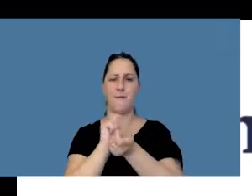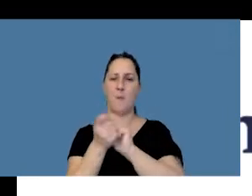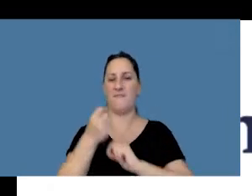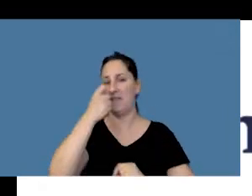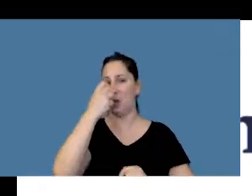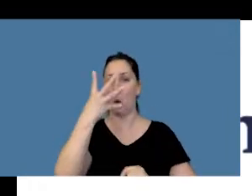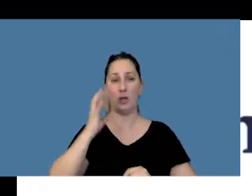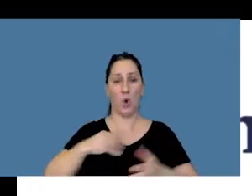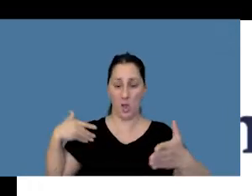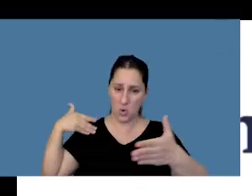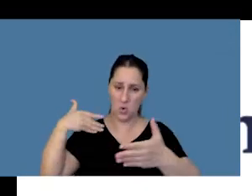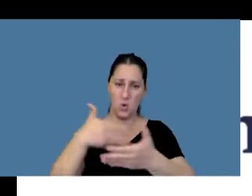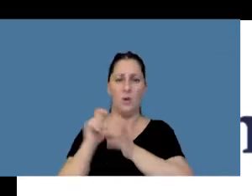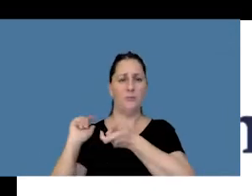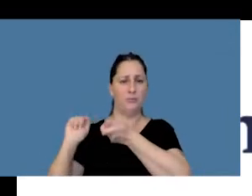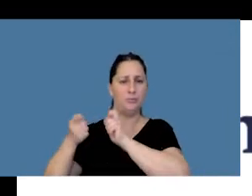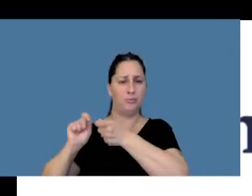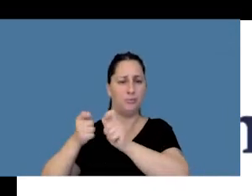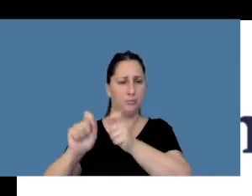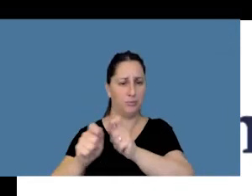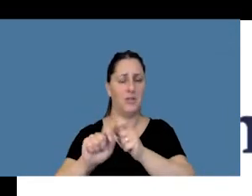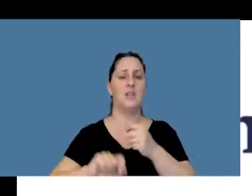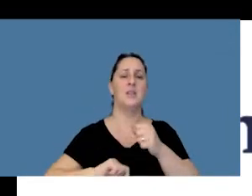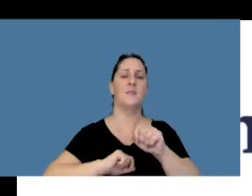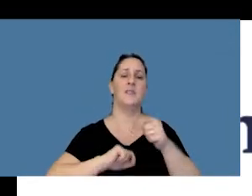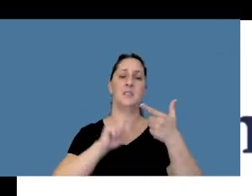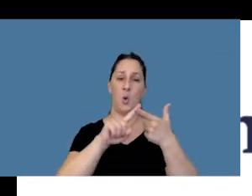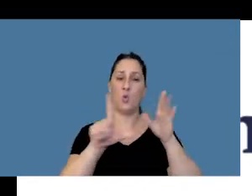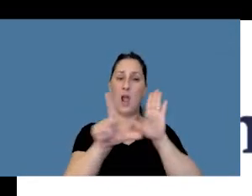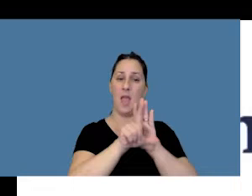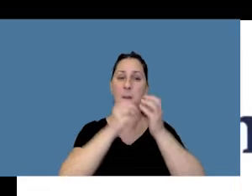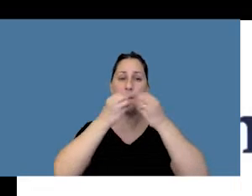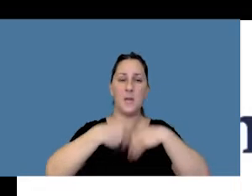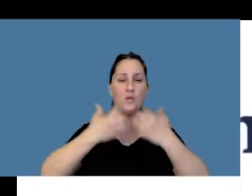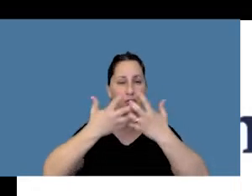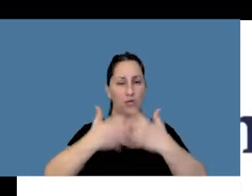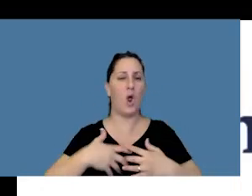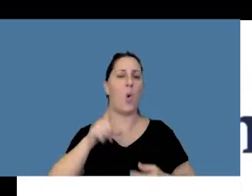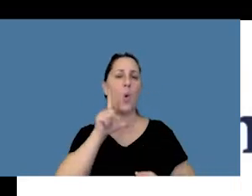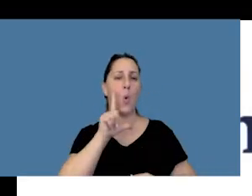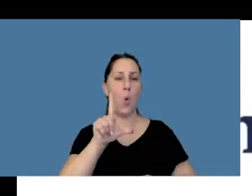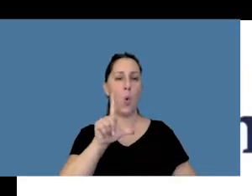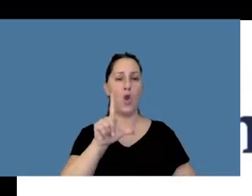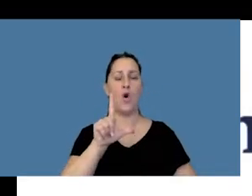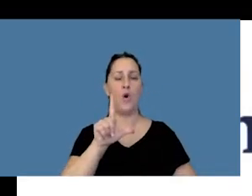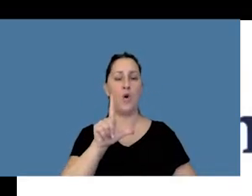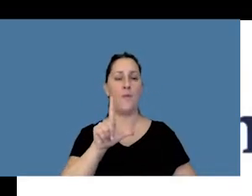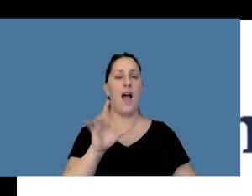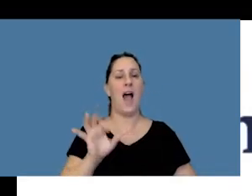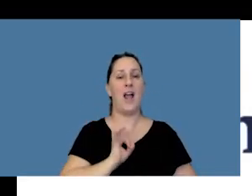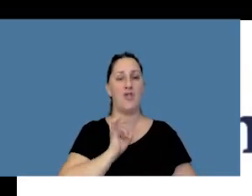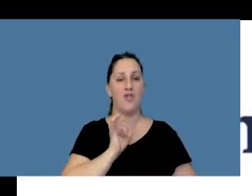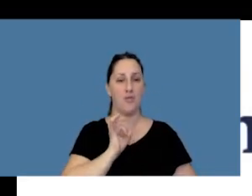24 años. La segunda ley, que comenzó a regir en julio, en el mes 7 del